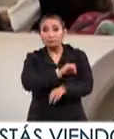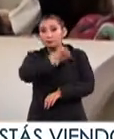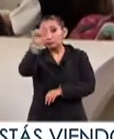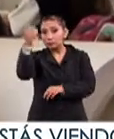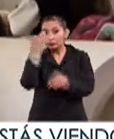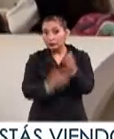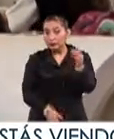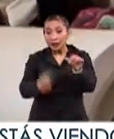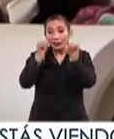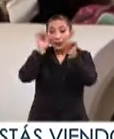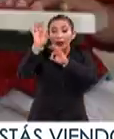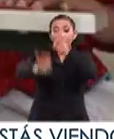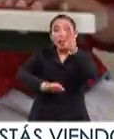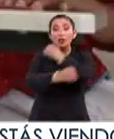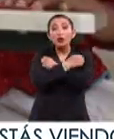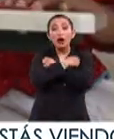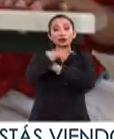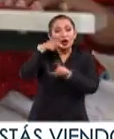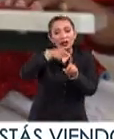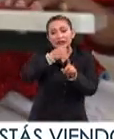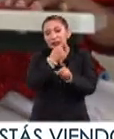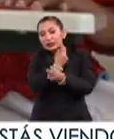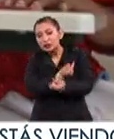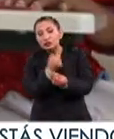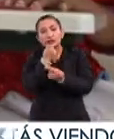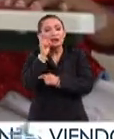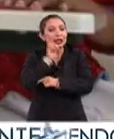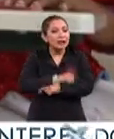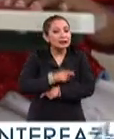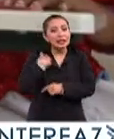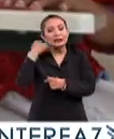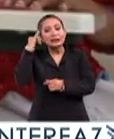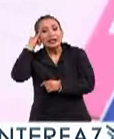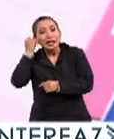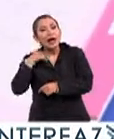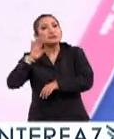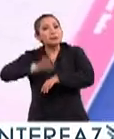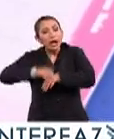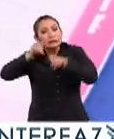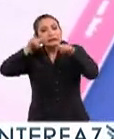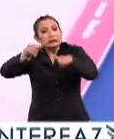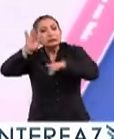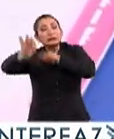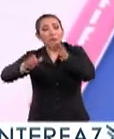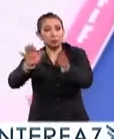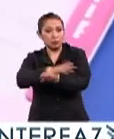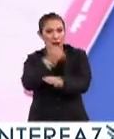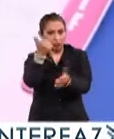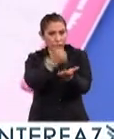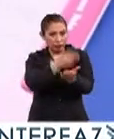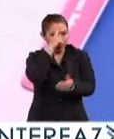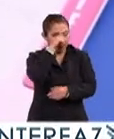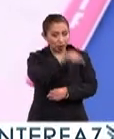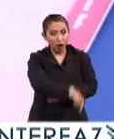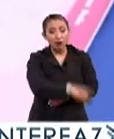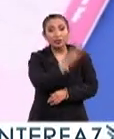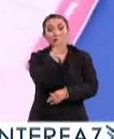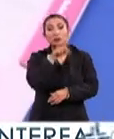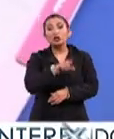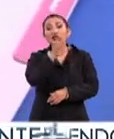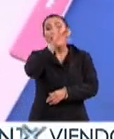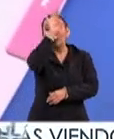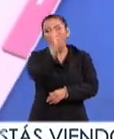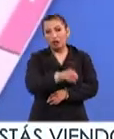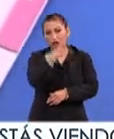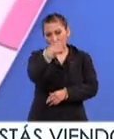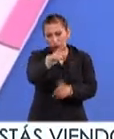garantizar atención educativa pertinente a niñas, niños y adolescentes indígenas, debido a que en Ciudad de México